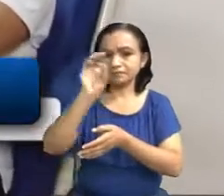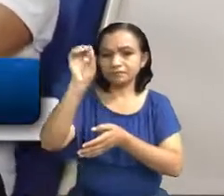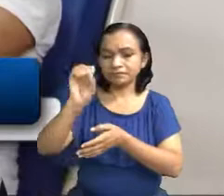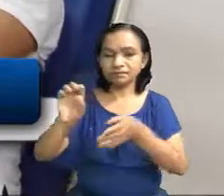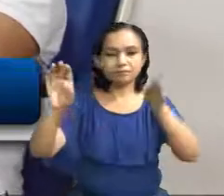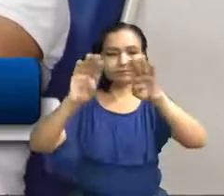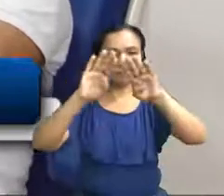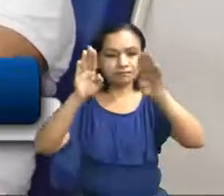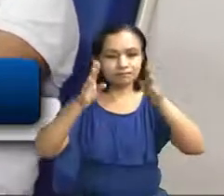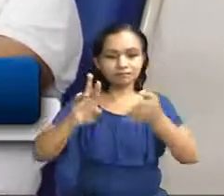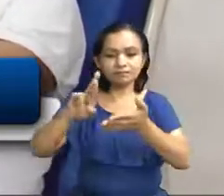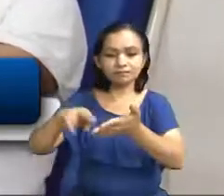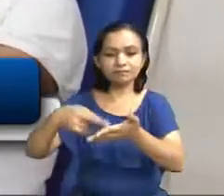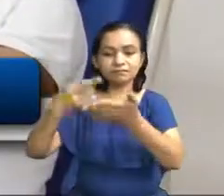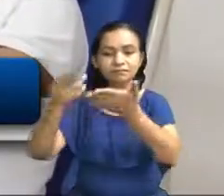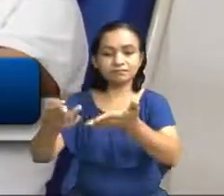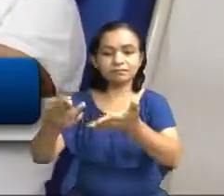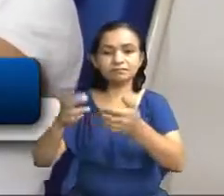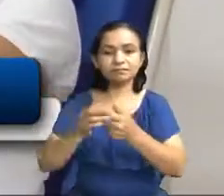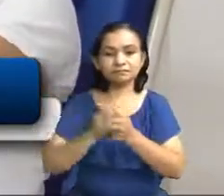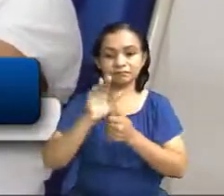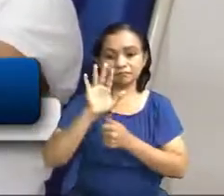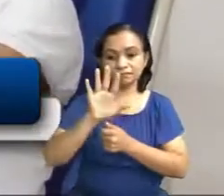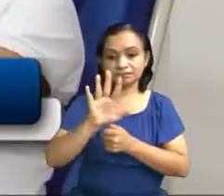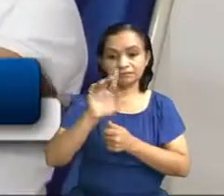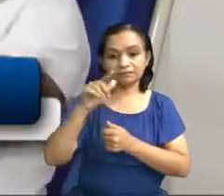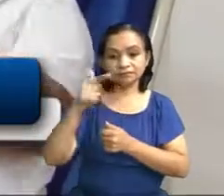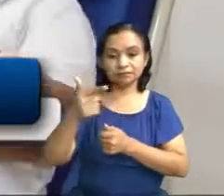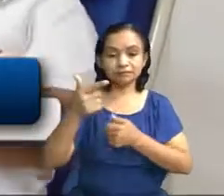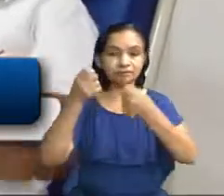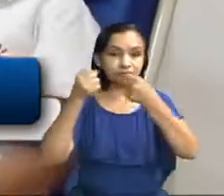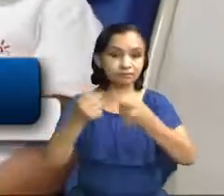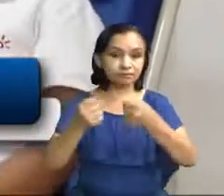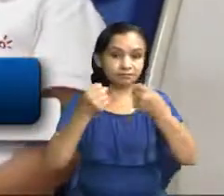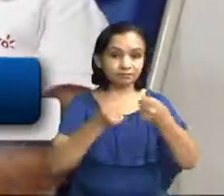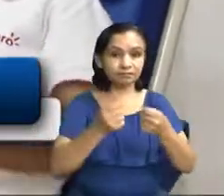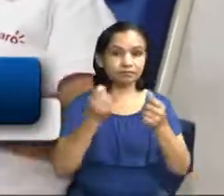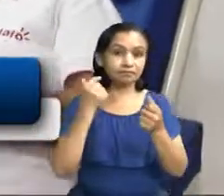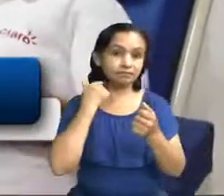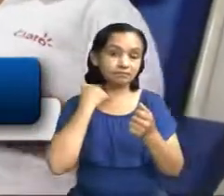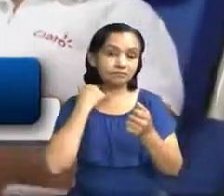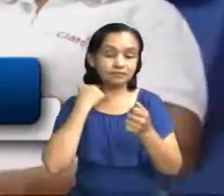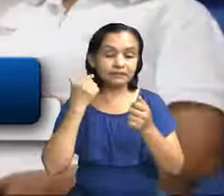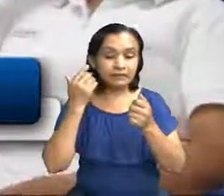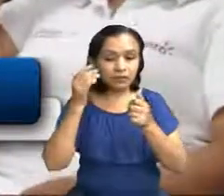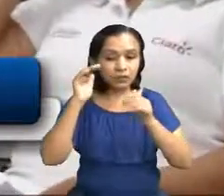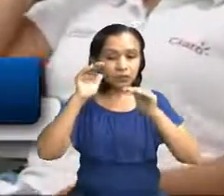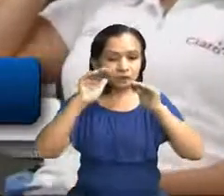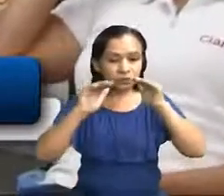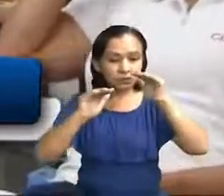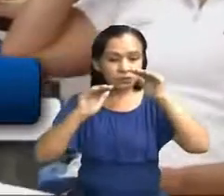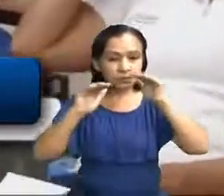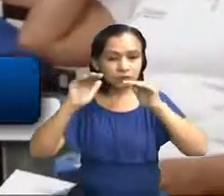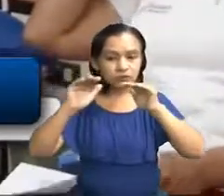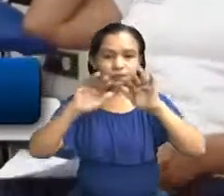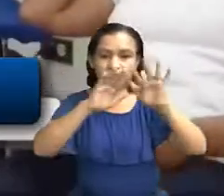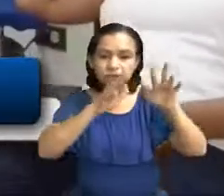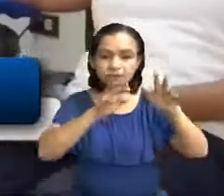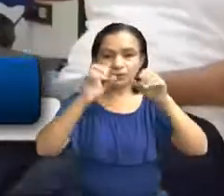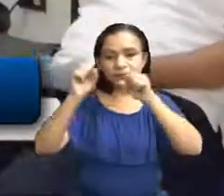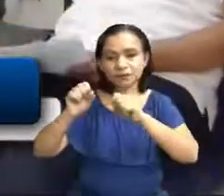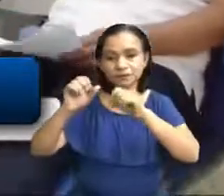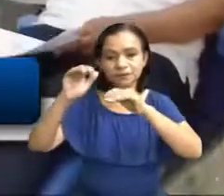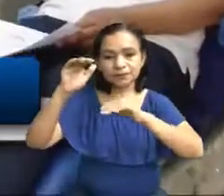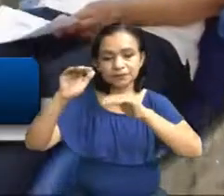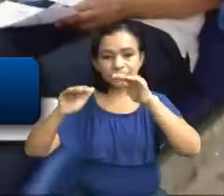donantes mujeres ya, y el 57% son varones. Así es que prácticamente se van equiparando ambos